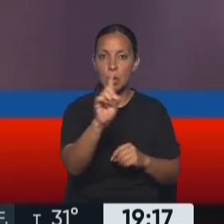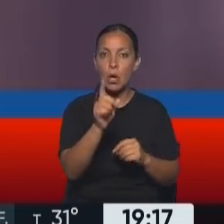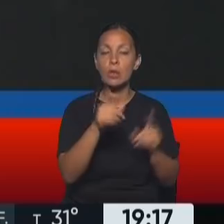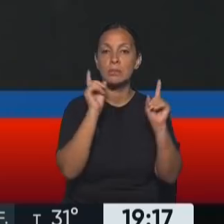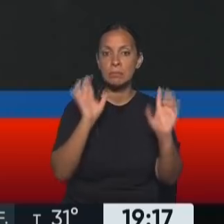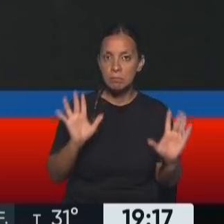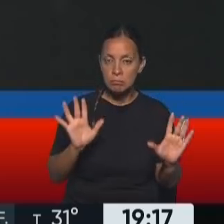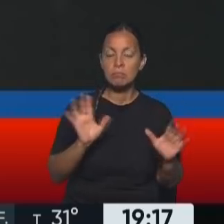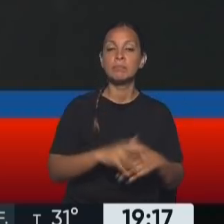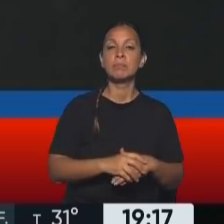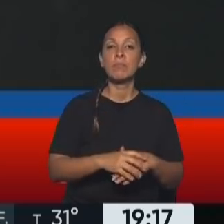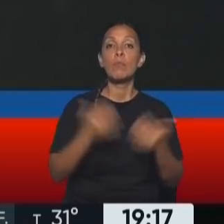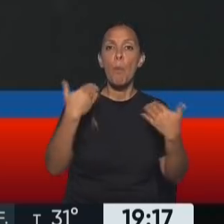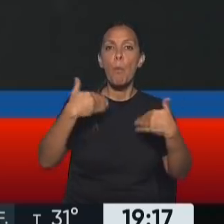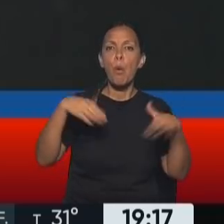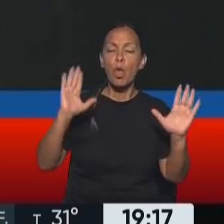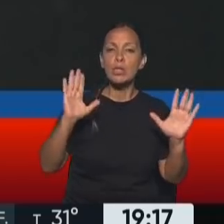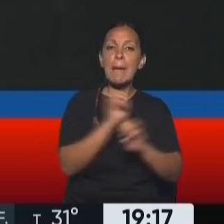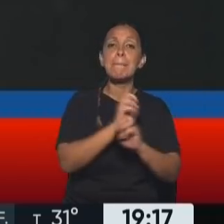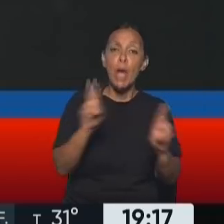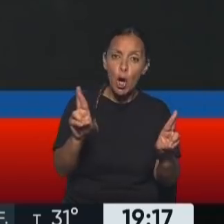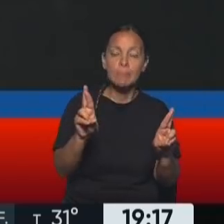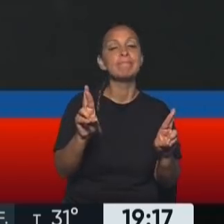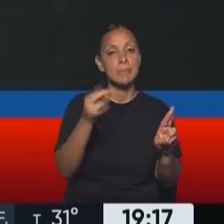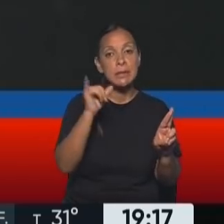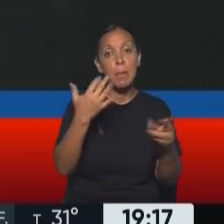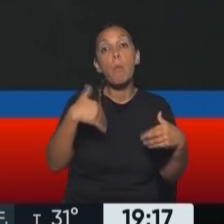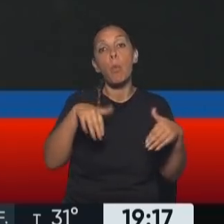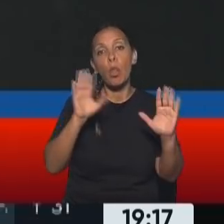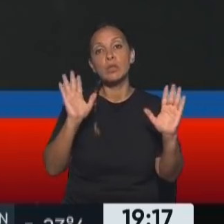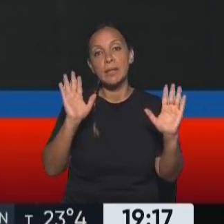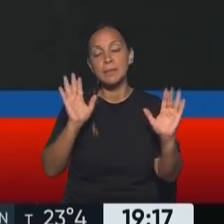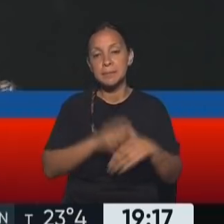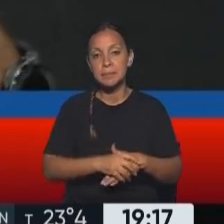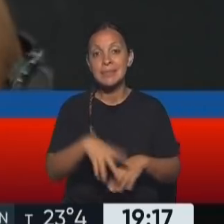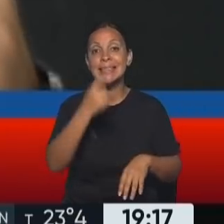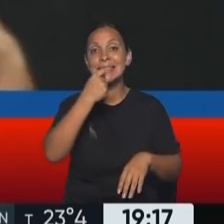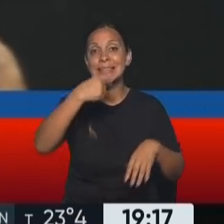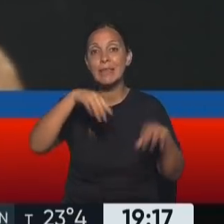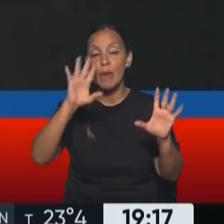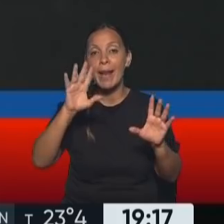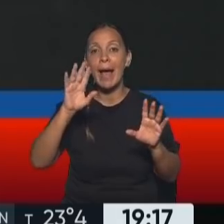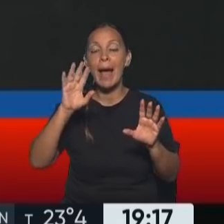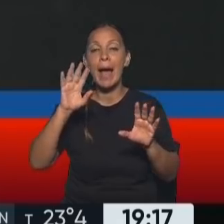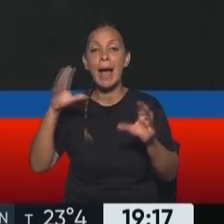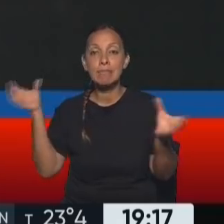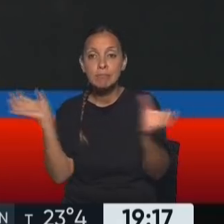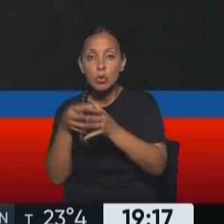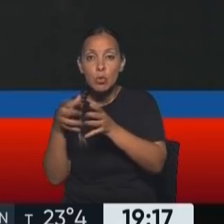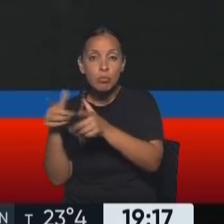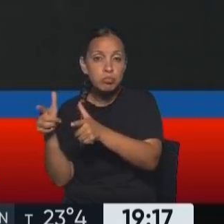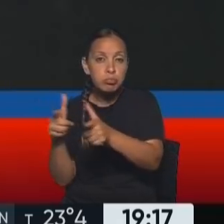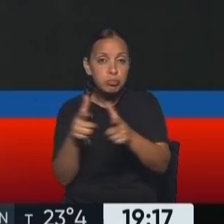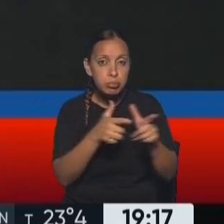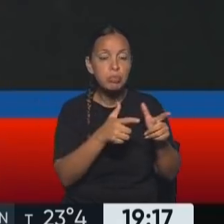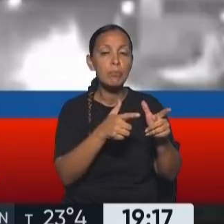la central. ¿Podría haber pasado algo grave? Sí, podría haber pasado algo grave si la artillería, digamos, hubiera